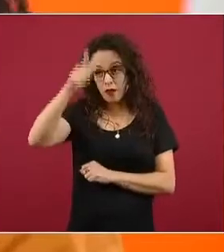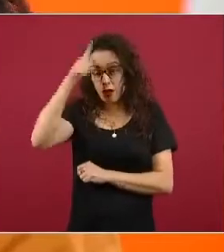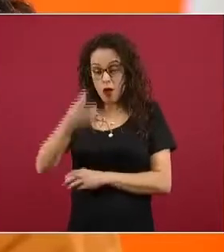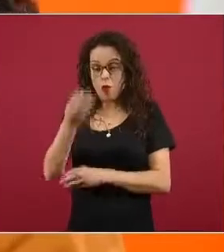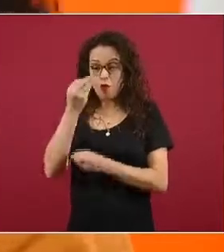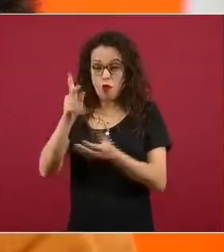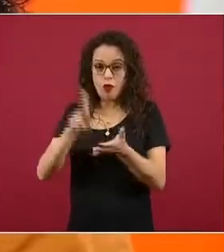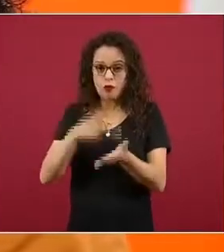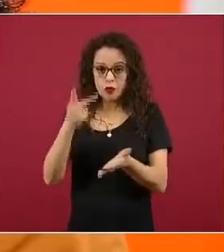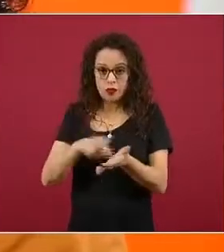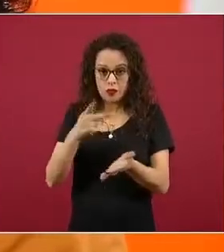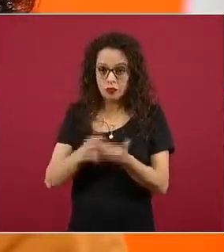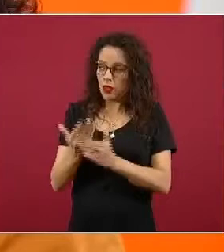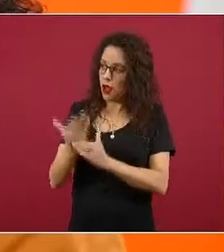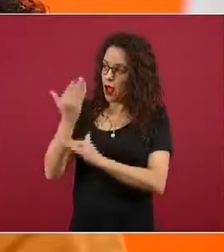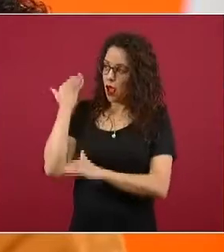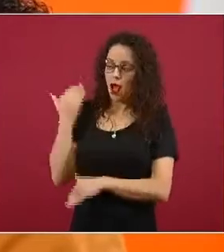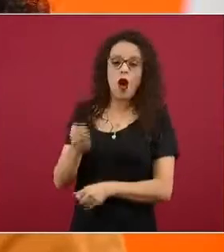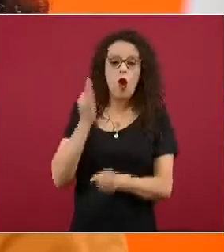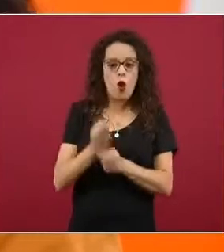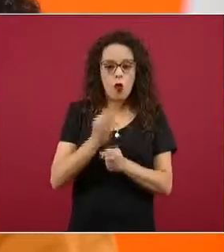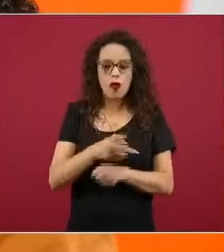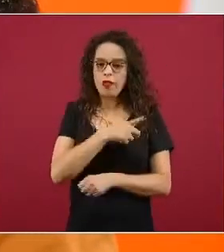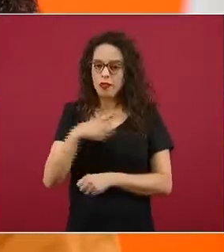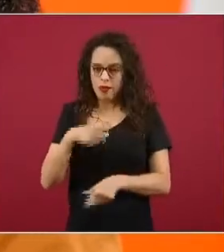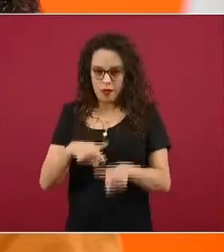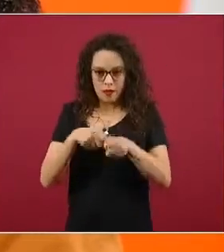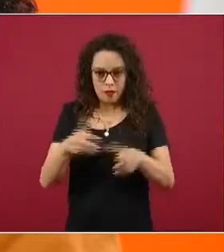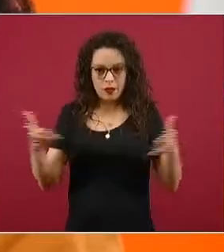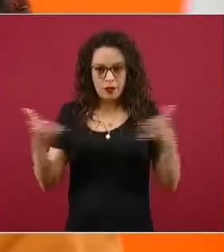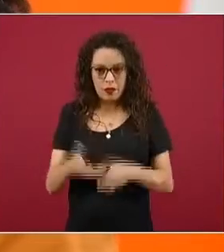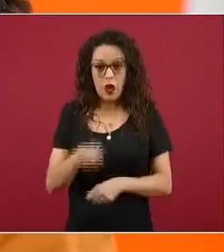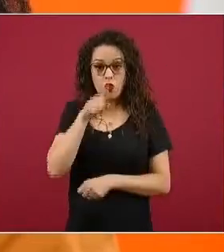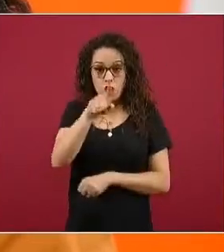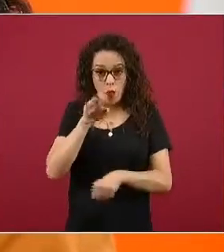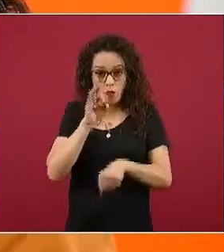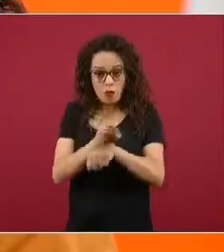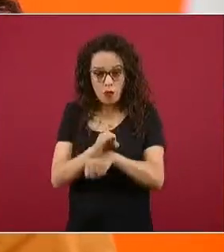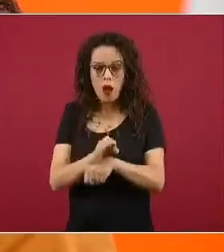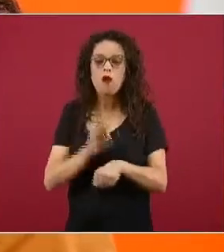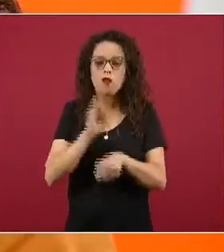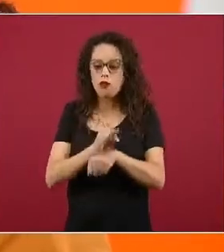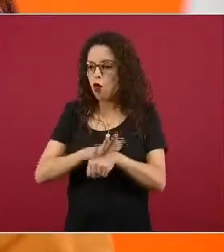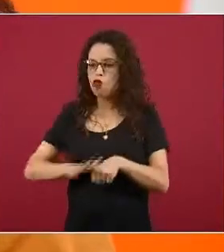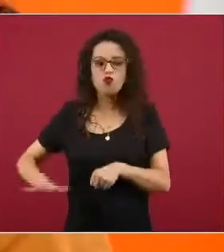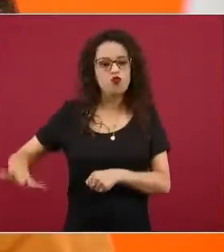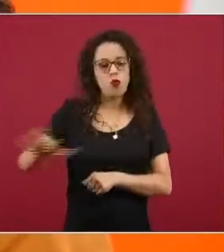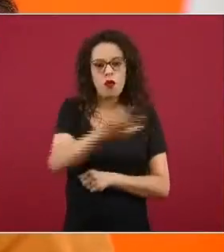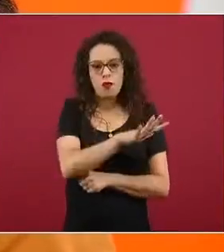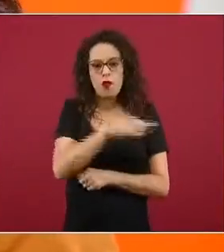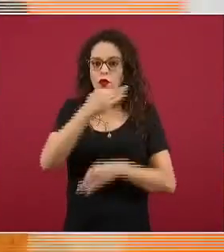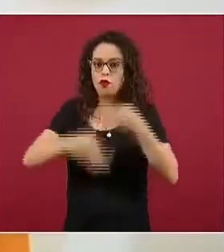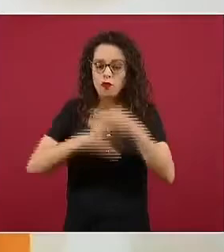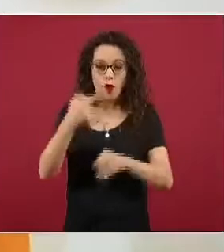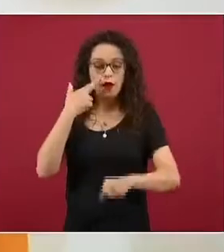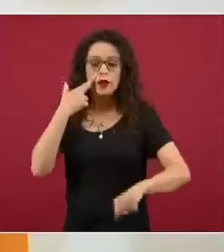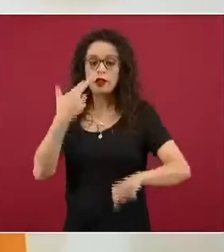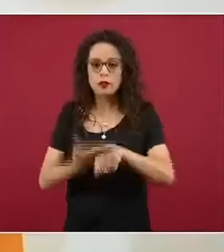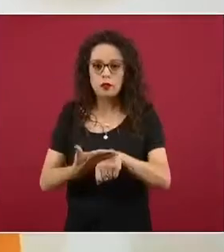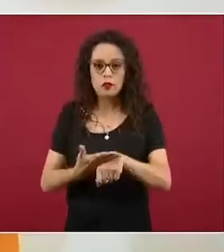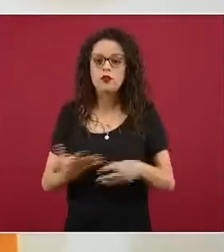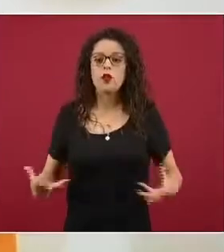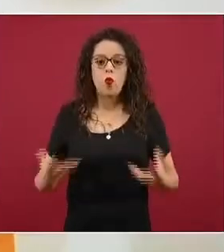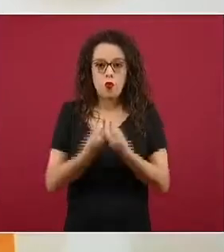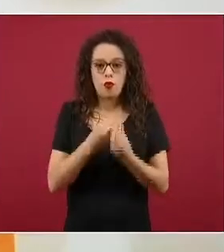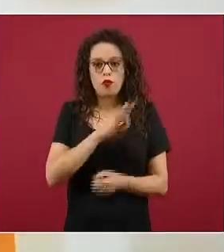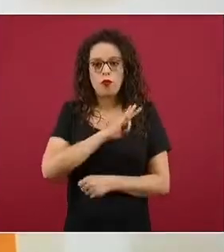podemos seguirlo siendo. Protégete y protege a los demás. Todos somos responsables y entre todos podemos frenar la